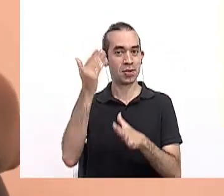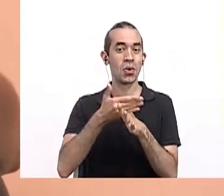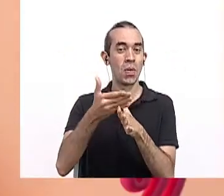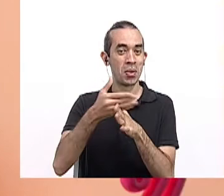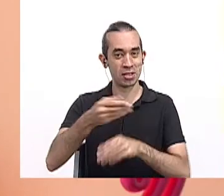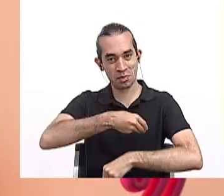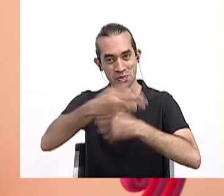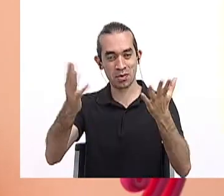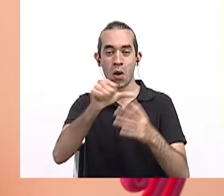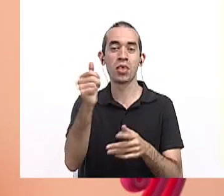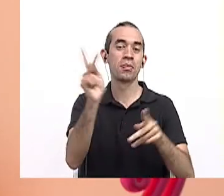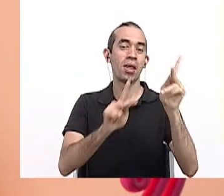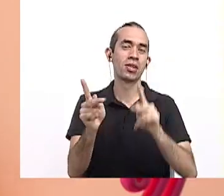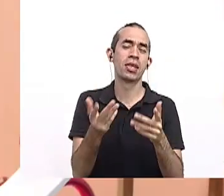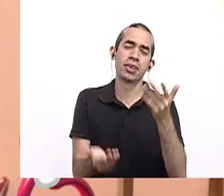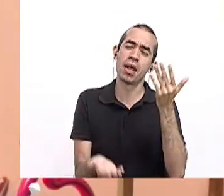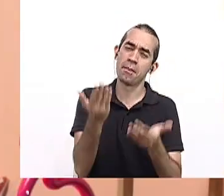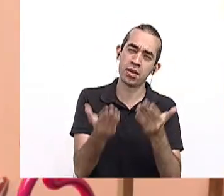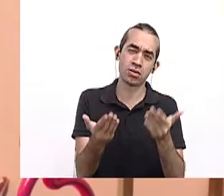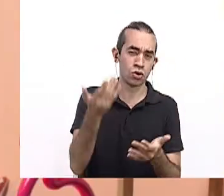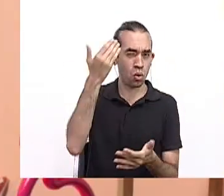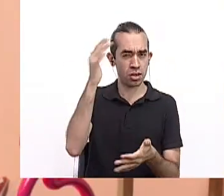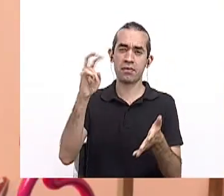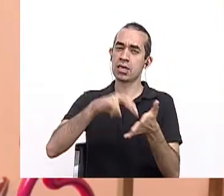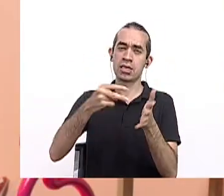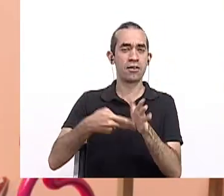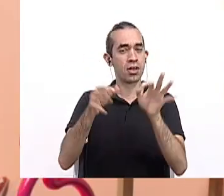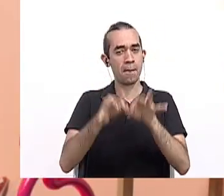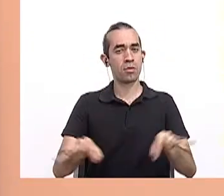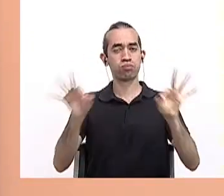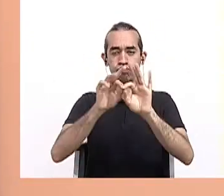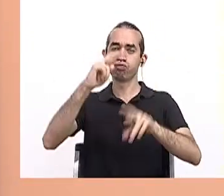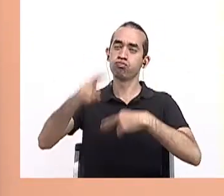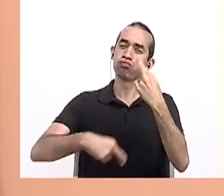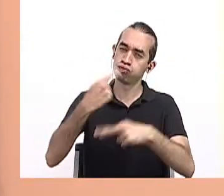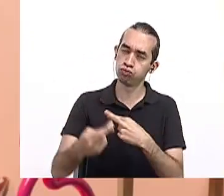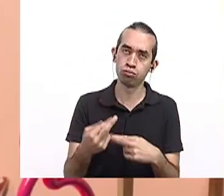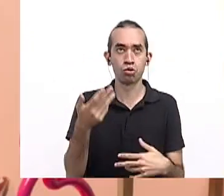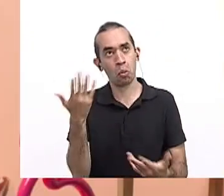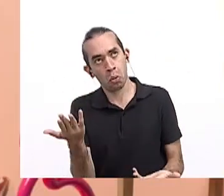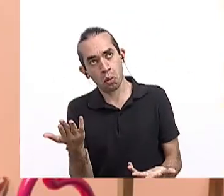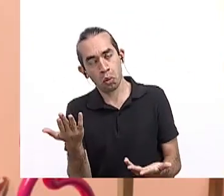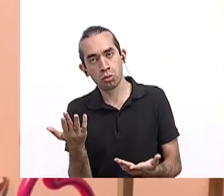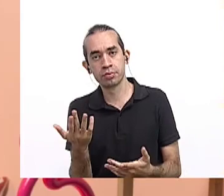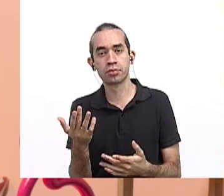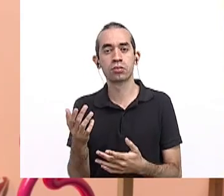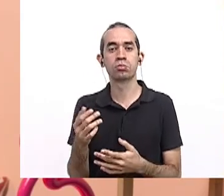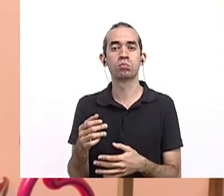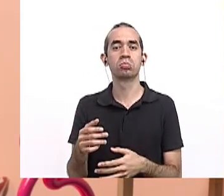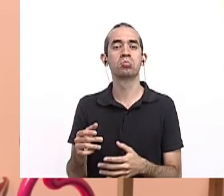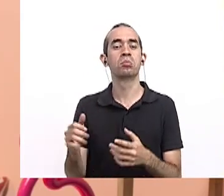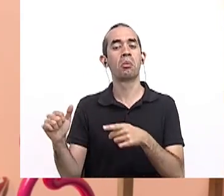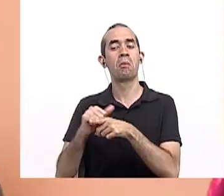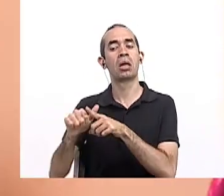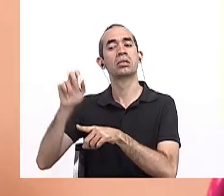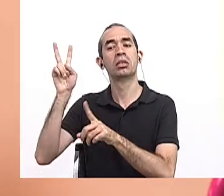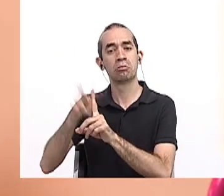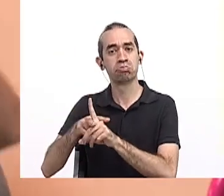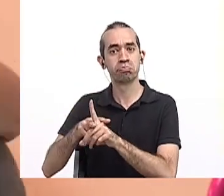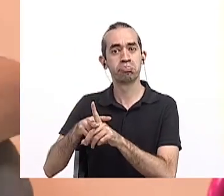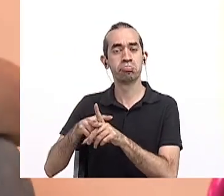otras personas que quizás no sepan sobre la importancia de reciclar o elegir prácticas ecológicas sustentables